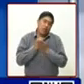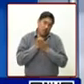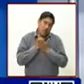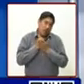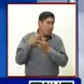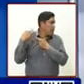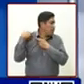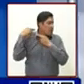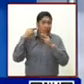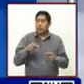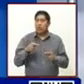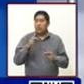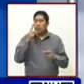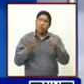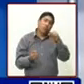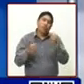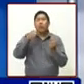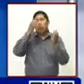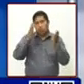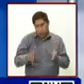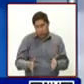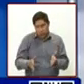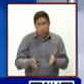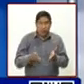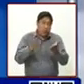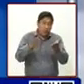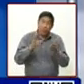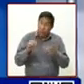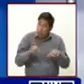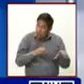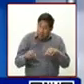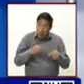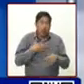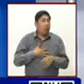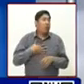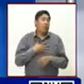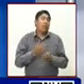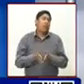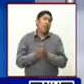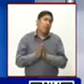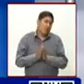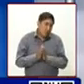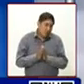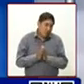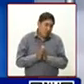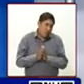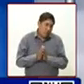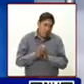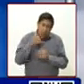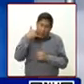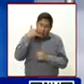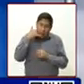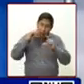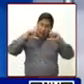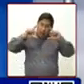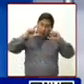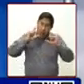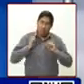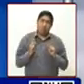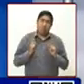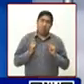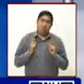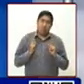por la irresponsabilidad de un conductor. Y que si usted no lo ha hecho hasta ahora, por favor le pido, tome su celular, sáquele una